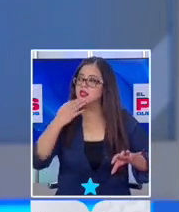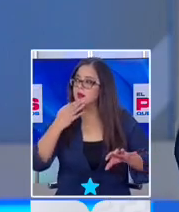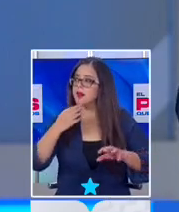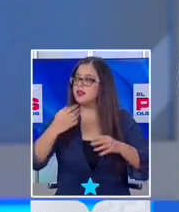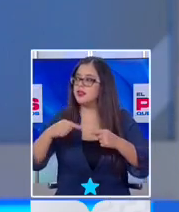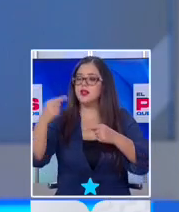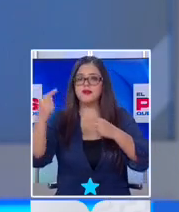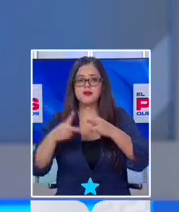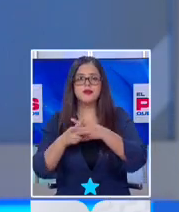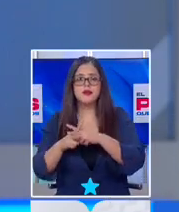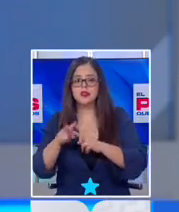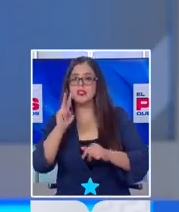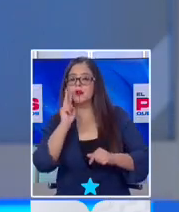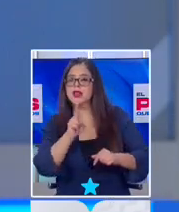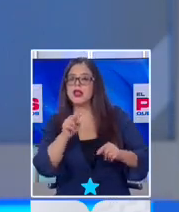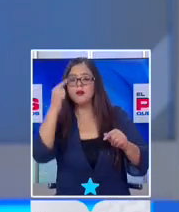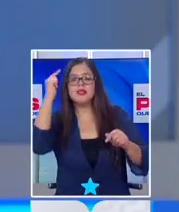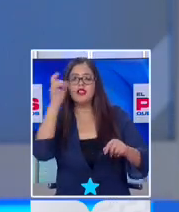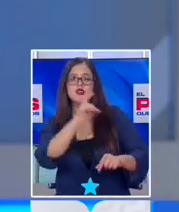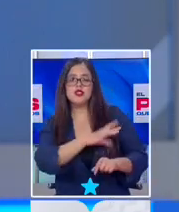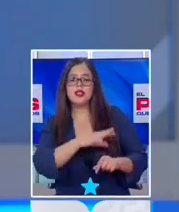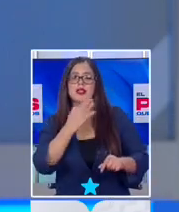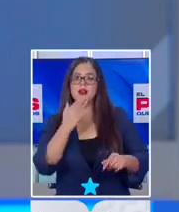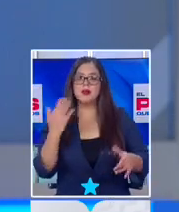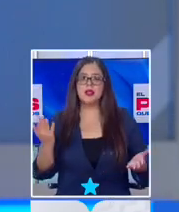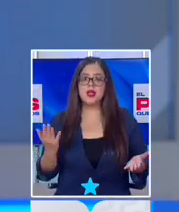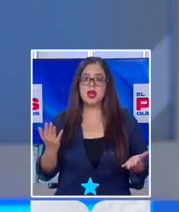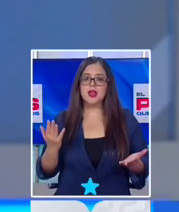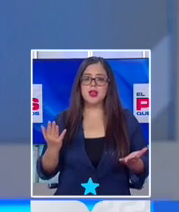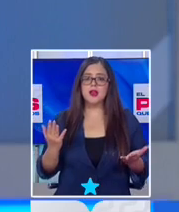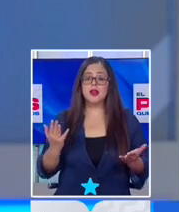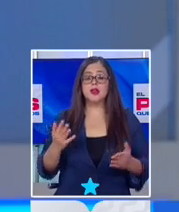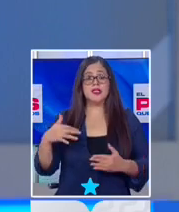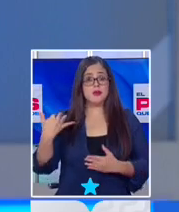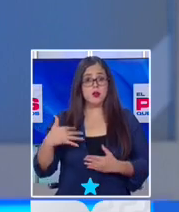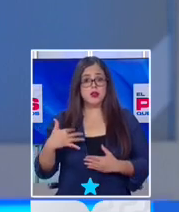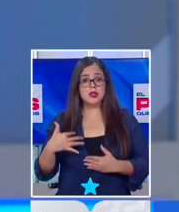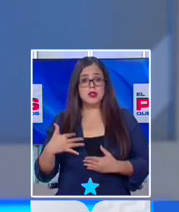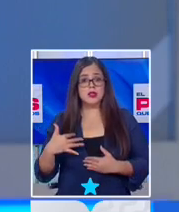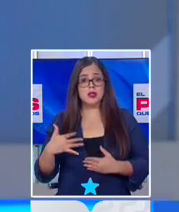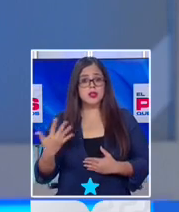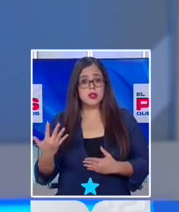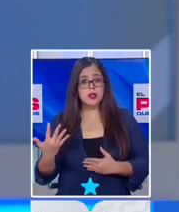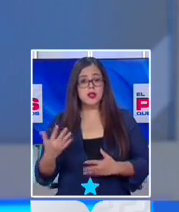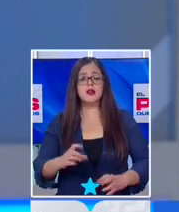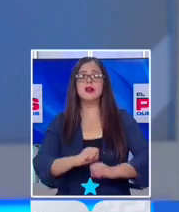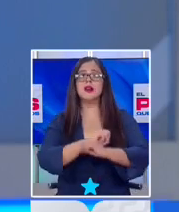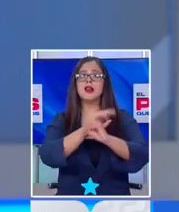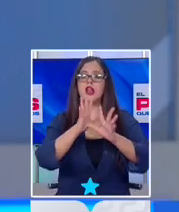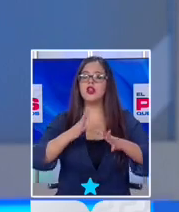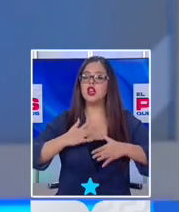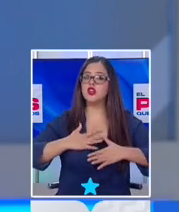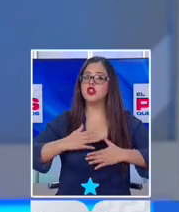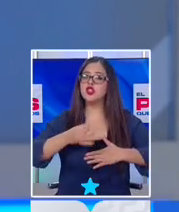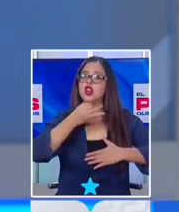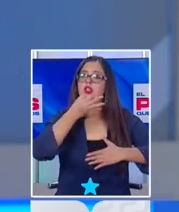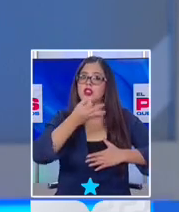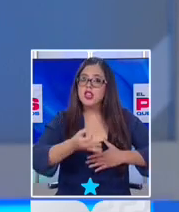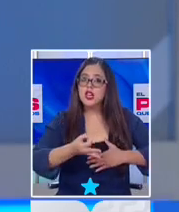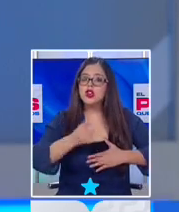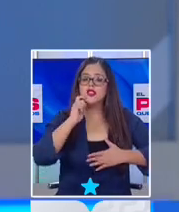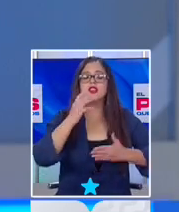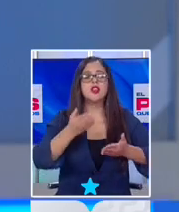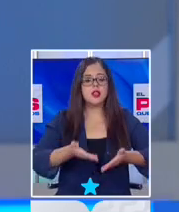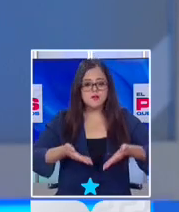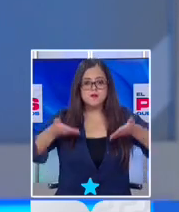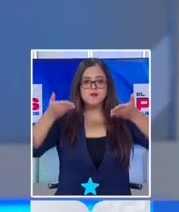y mirarlo pensando en chile y mirando además que lo que me pase es fundamental teniendo claro que mis argumentos los tengo que poner en la